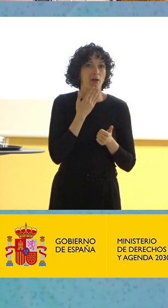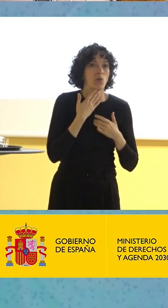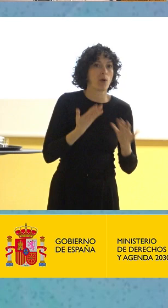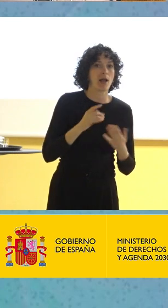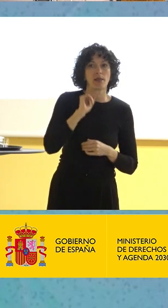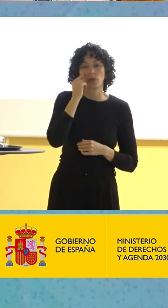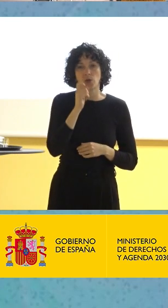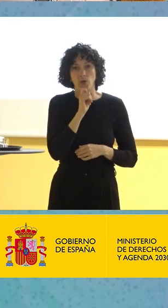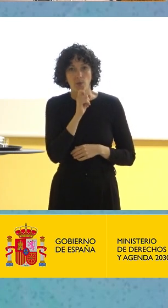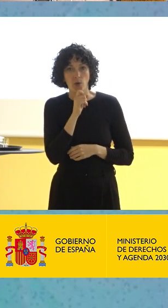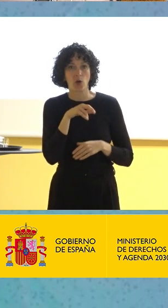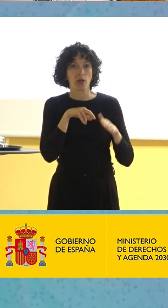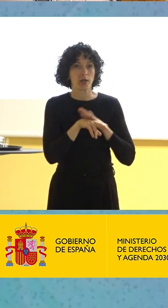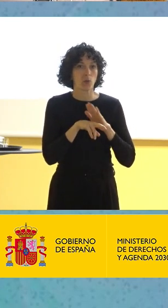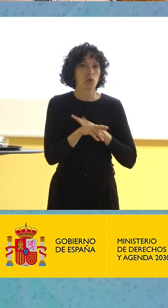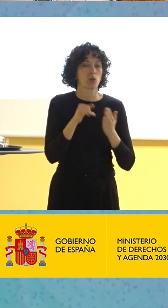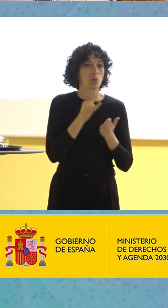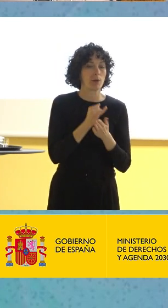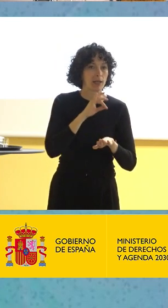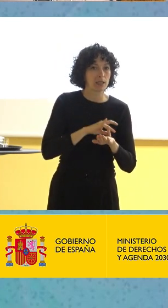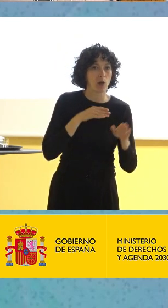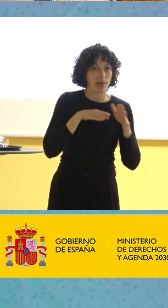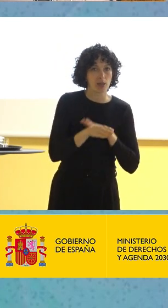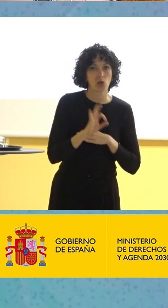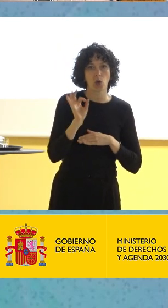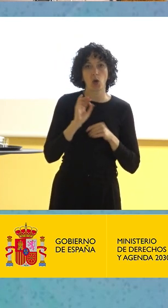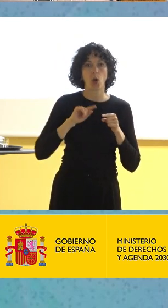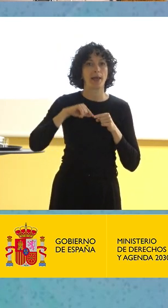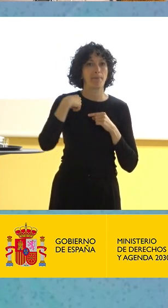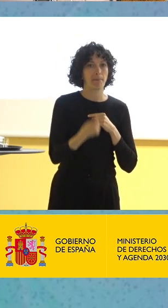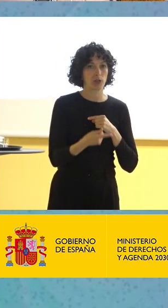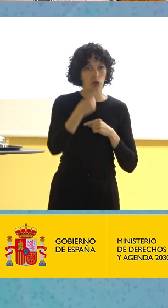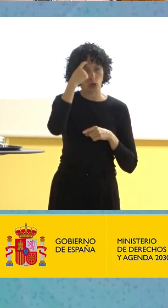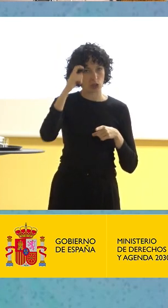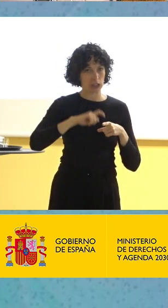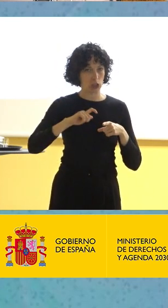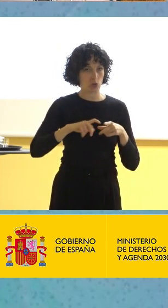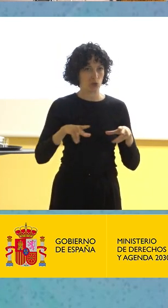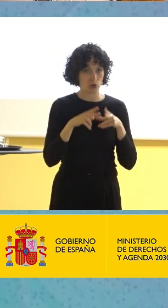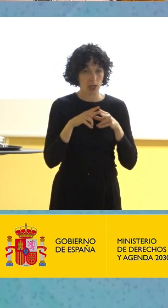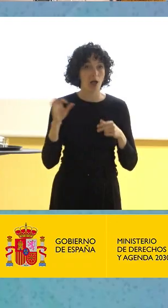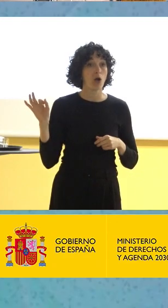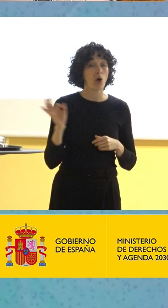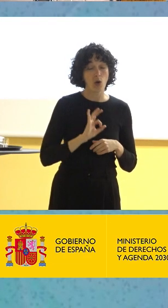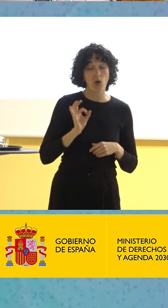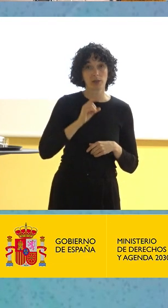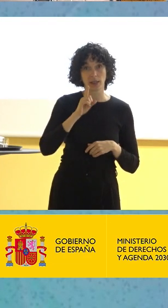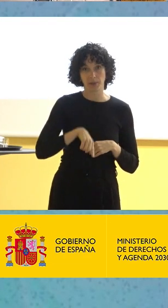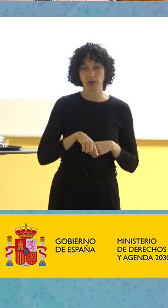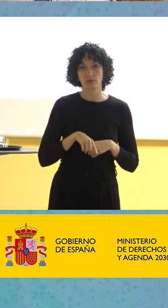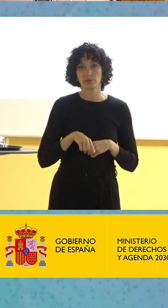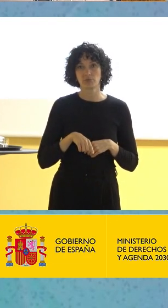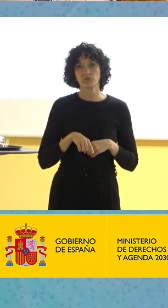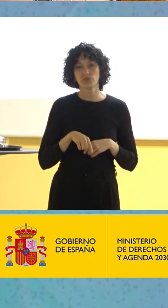el acceso a recursos y ensayos clínicos o el impacto psicosocial, y volver o seguir en la intención